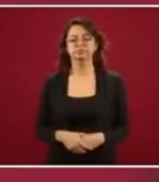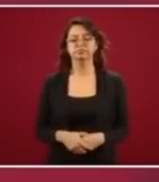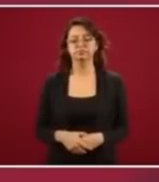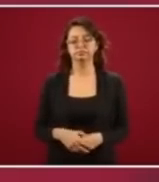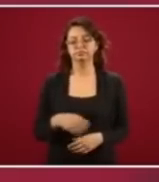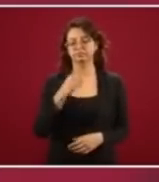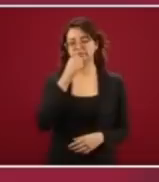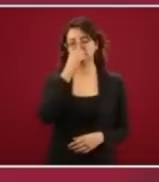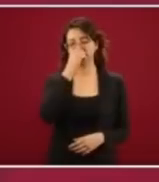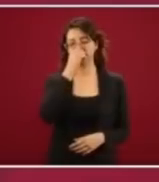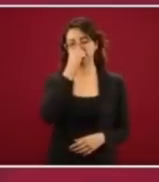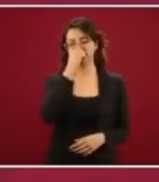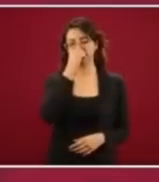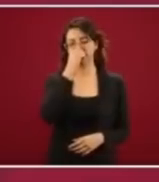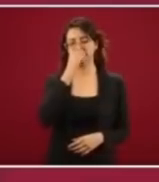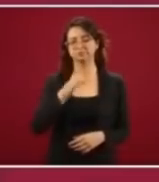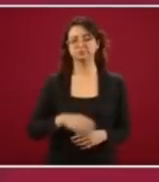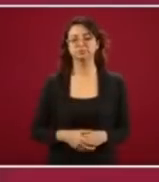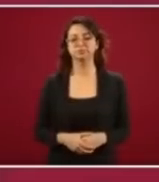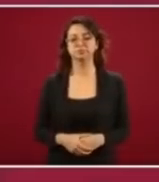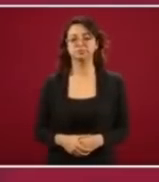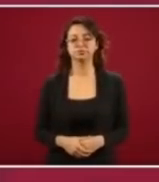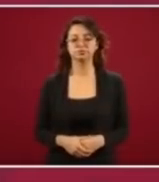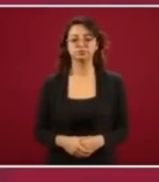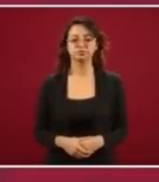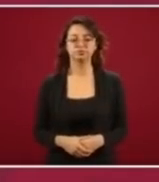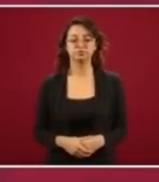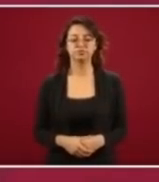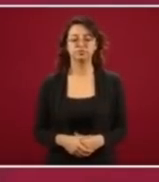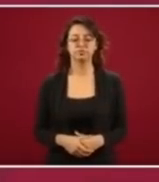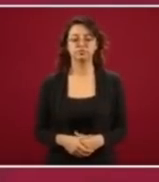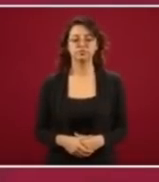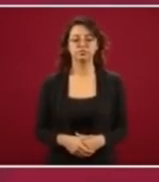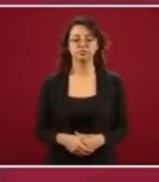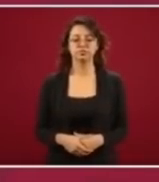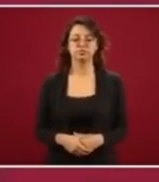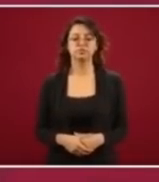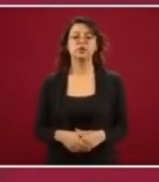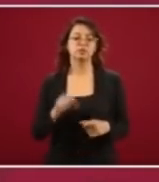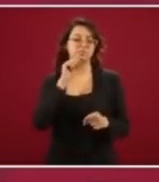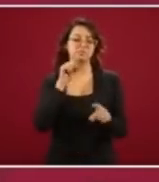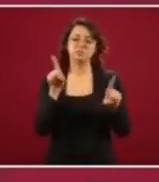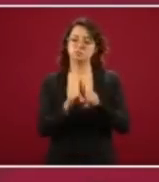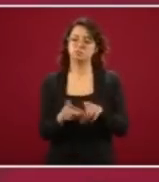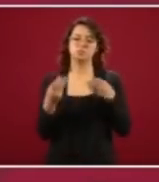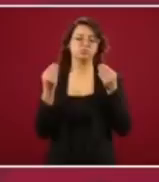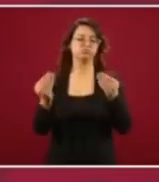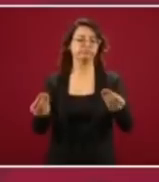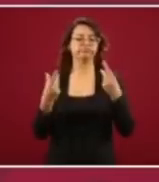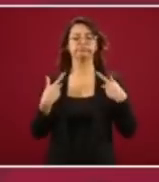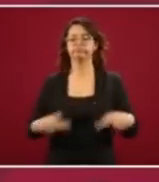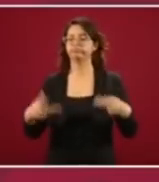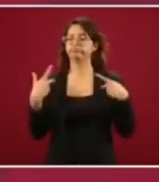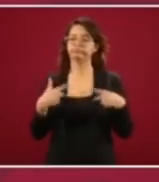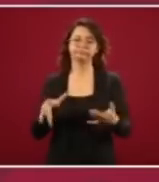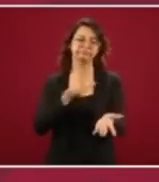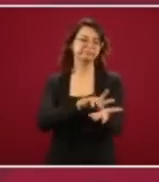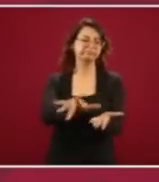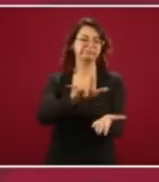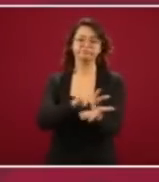También ya se ha apoyado a miles de